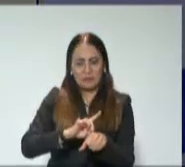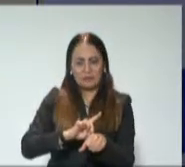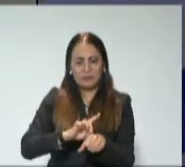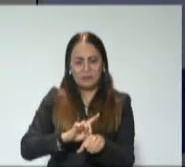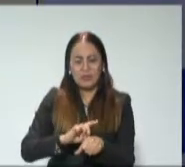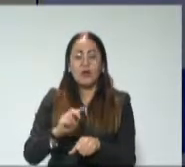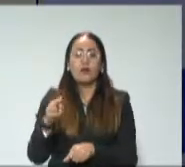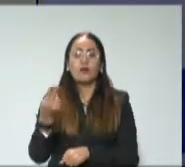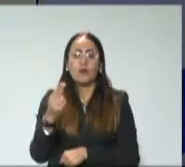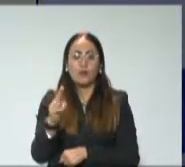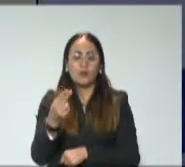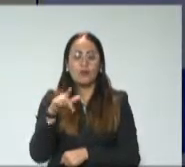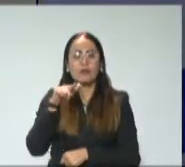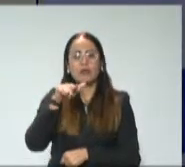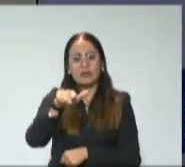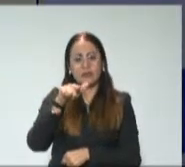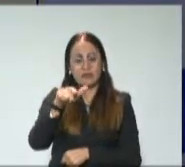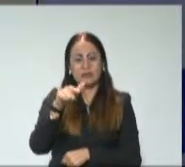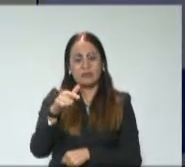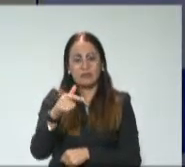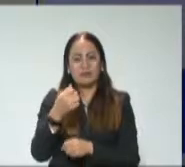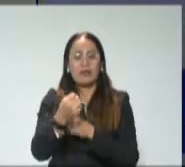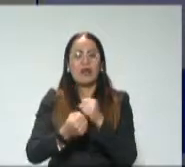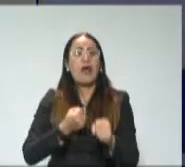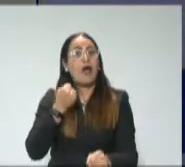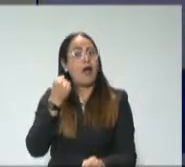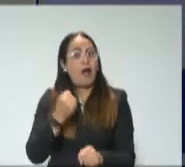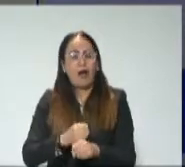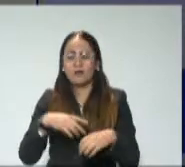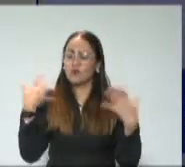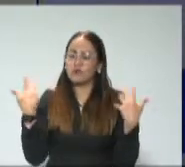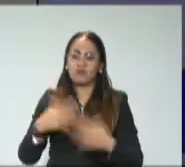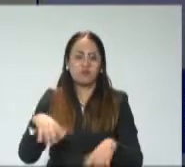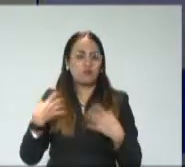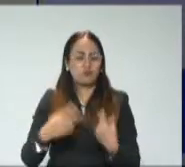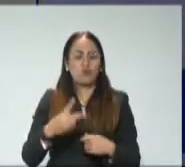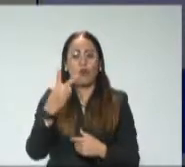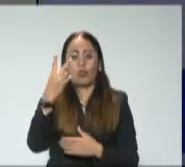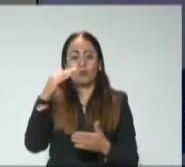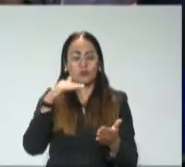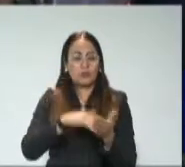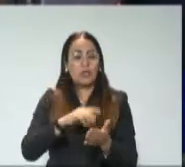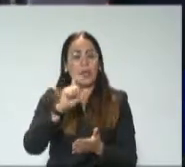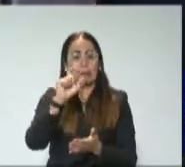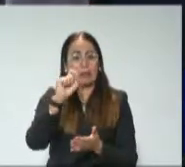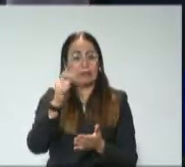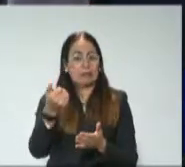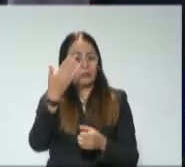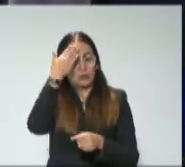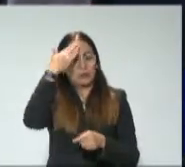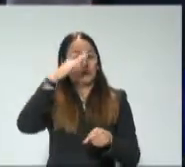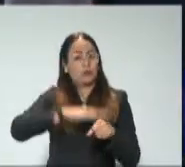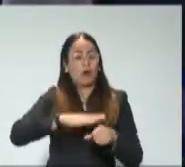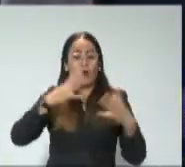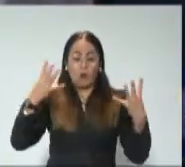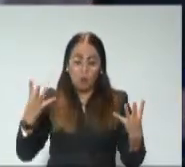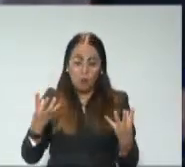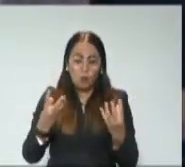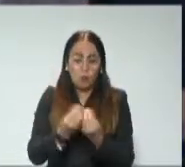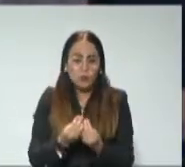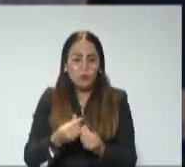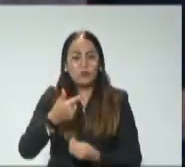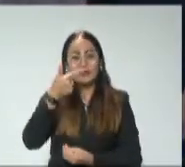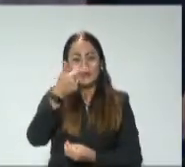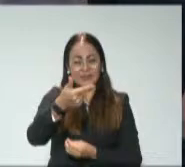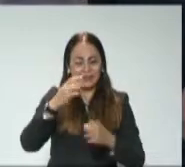de noviembre de este histórico y memorable 2020 juntos todos los